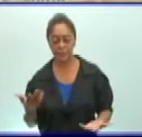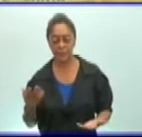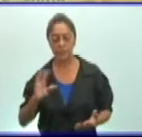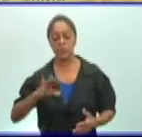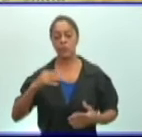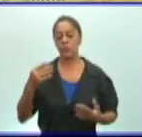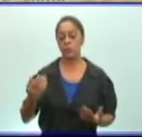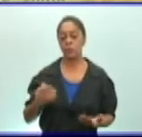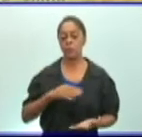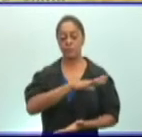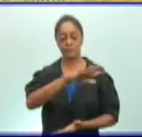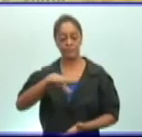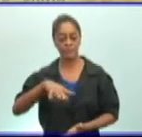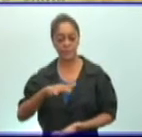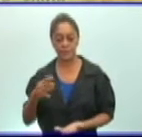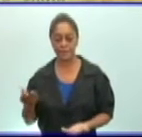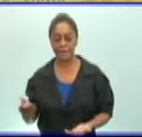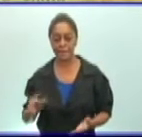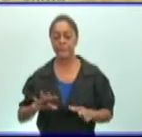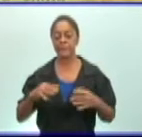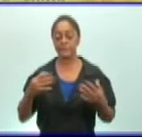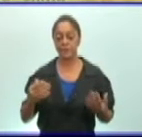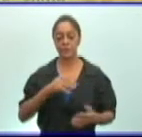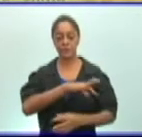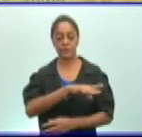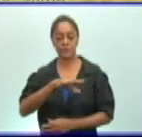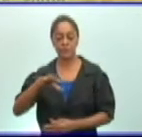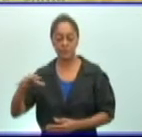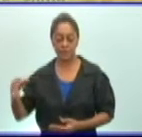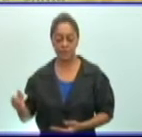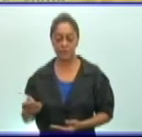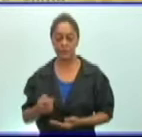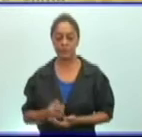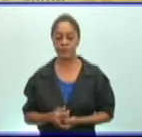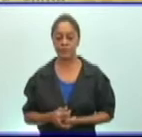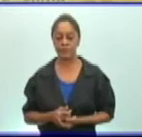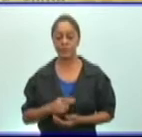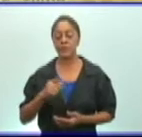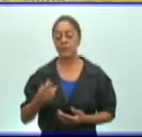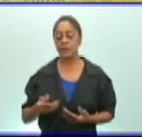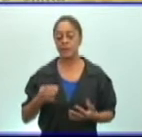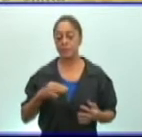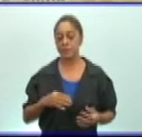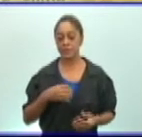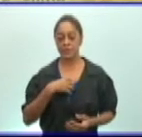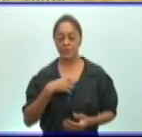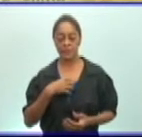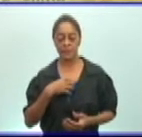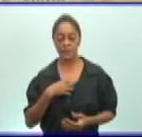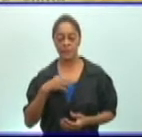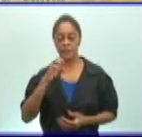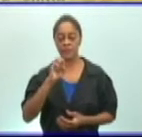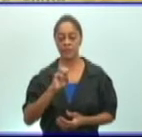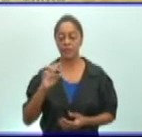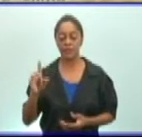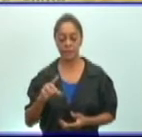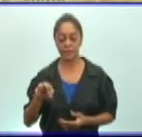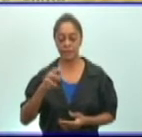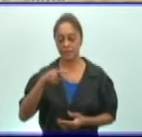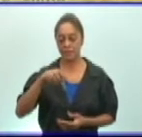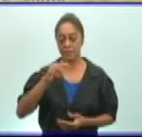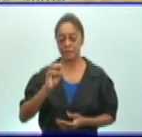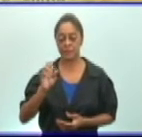es su relieve, cómo son sus costas, qué particularidades tiene el este de la península